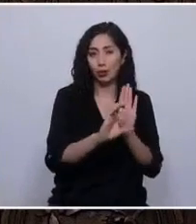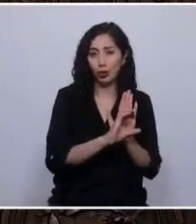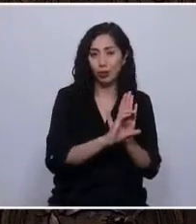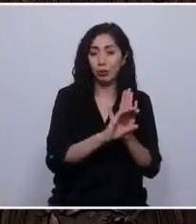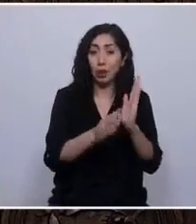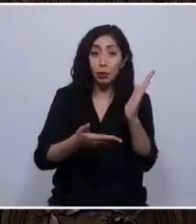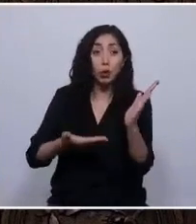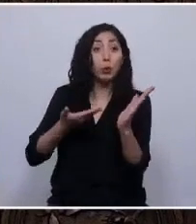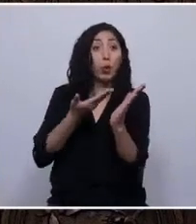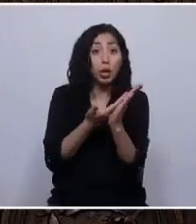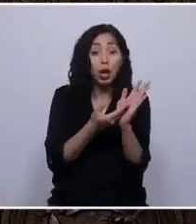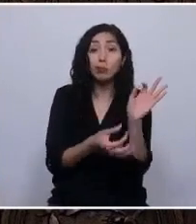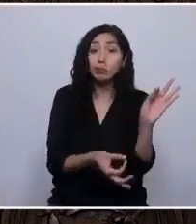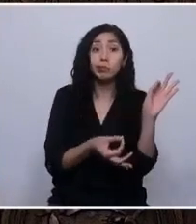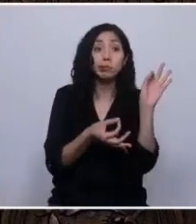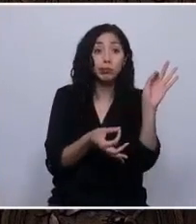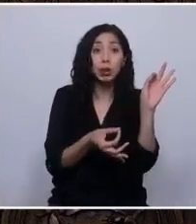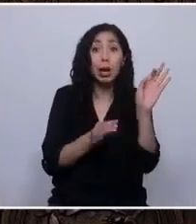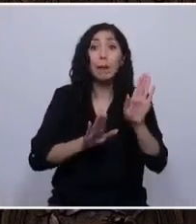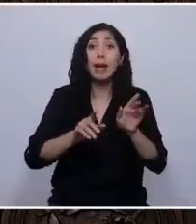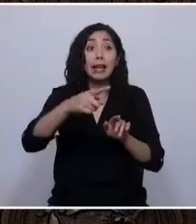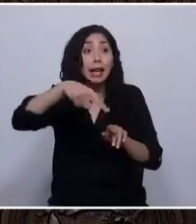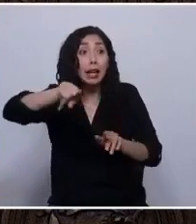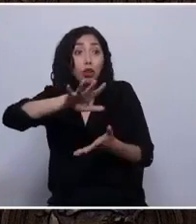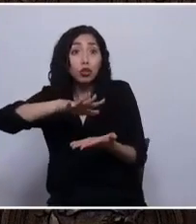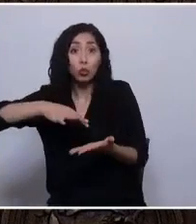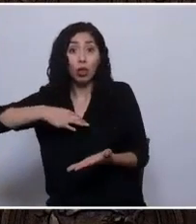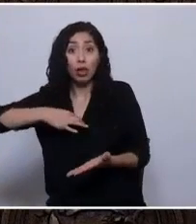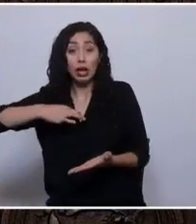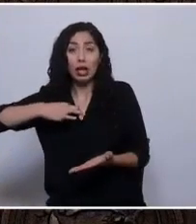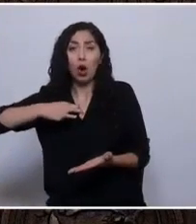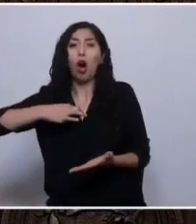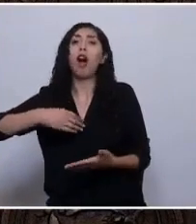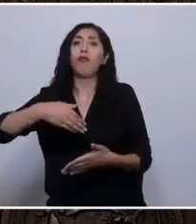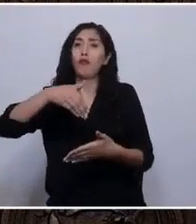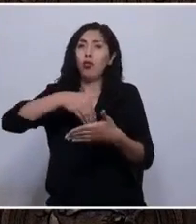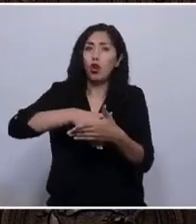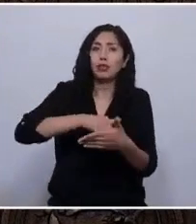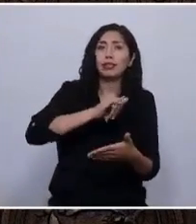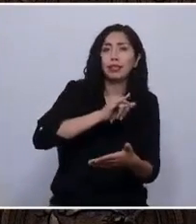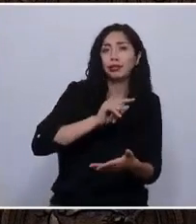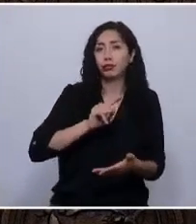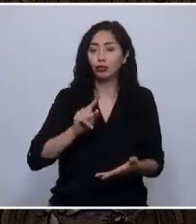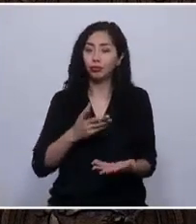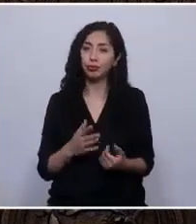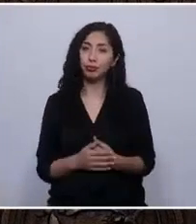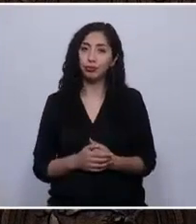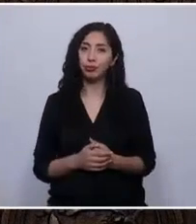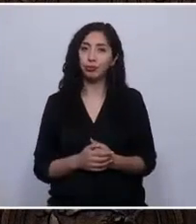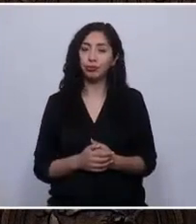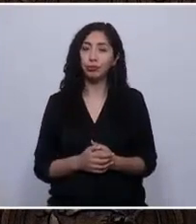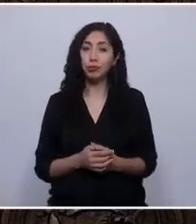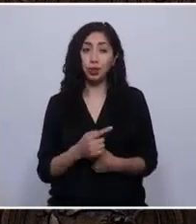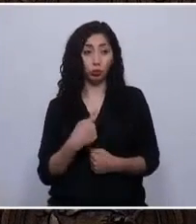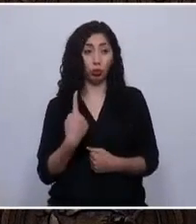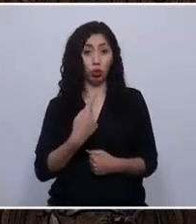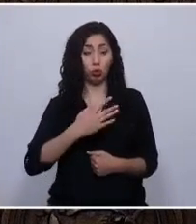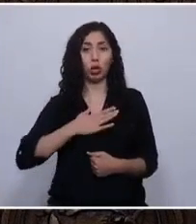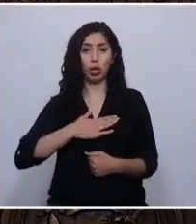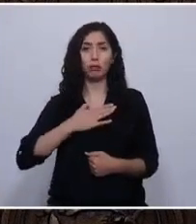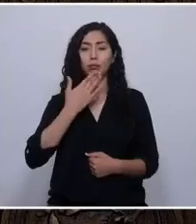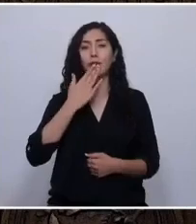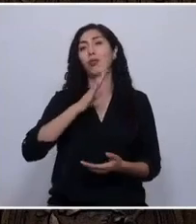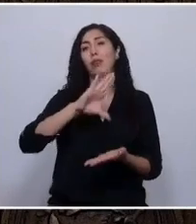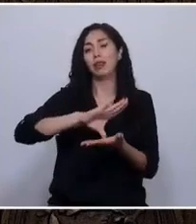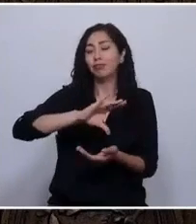la ciudadanía y esperar que ellos se manifiesten sobre el producto que les presentemos. Todos aquí queremos un mejor país